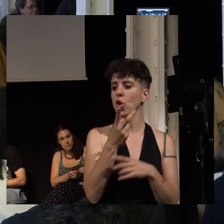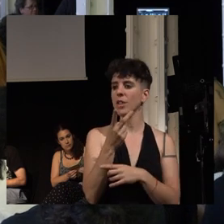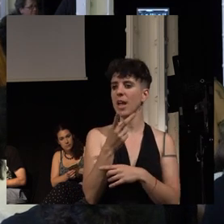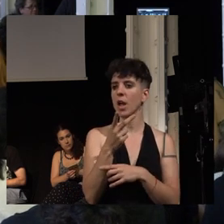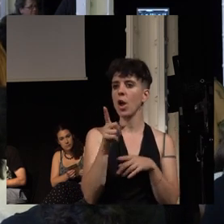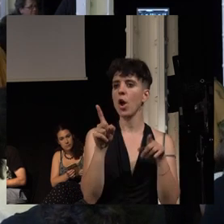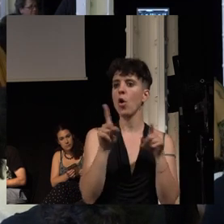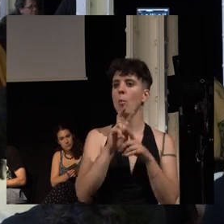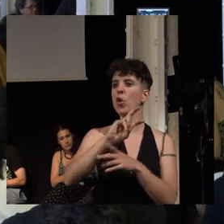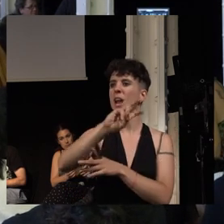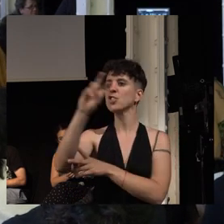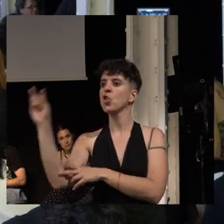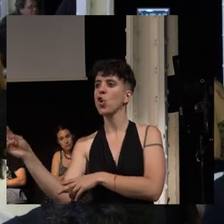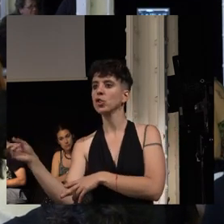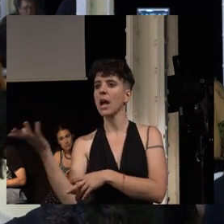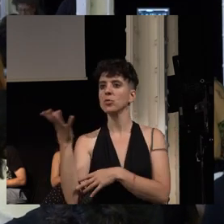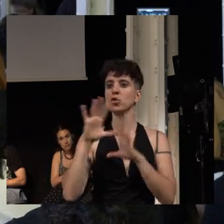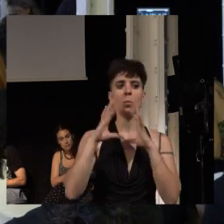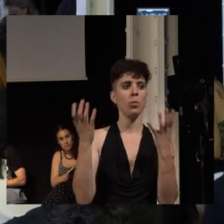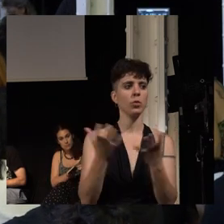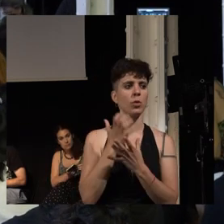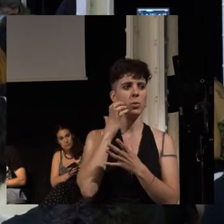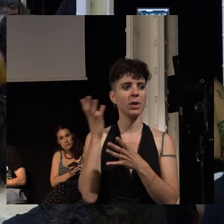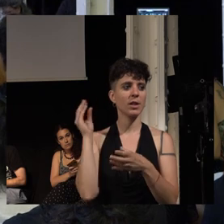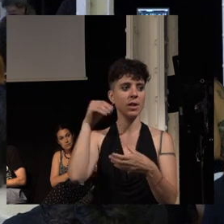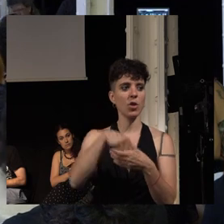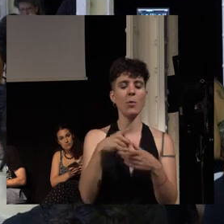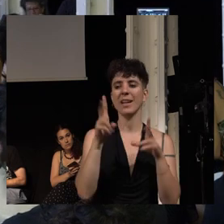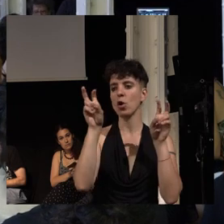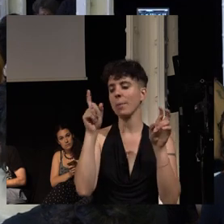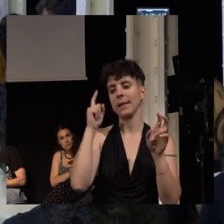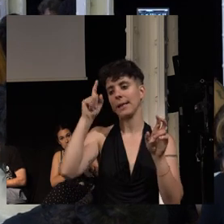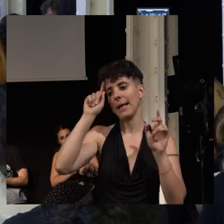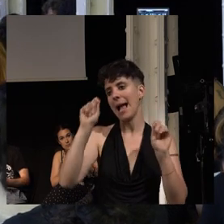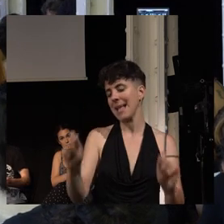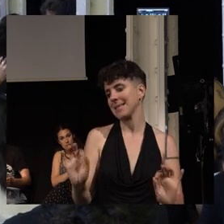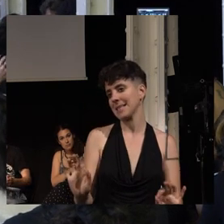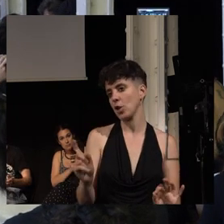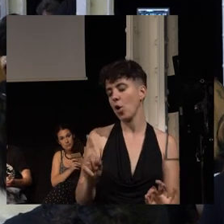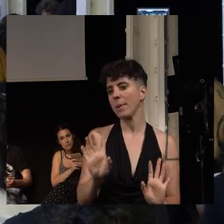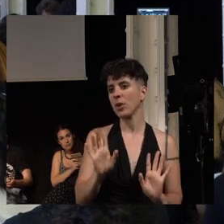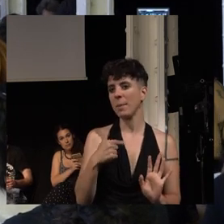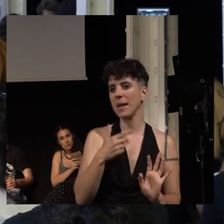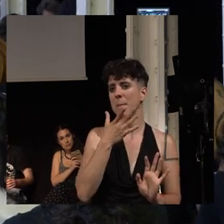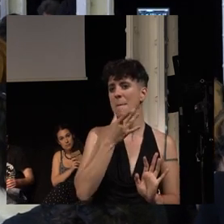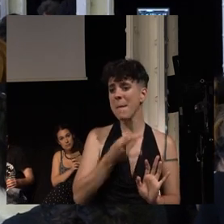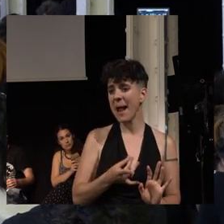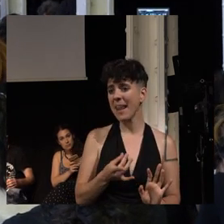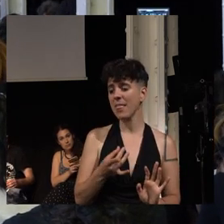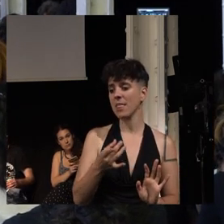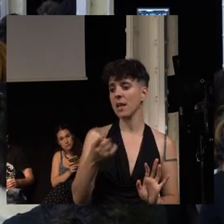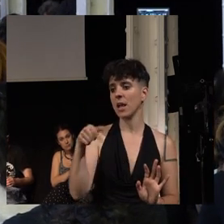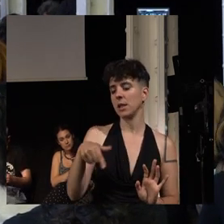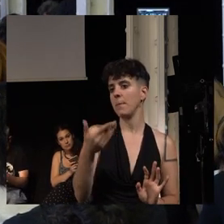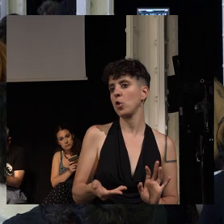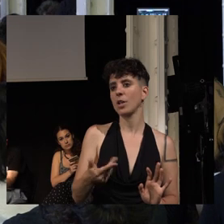las otras en nuestro mundo queer? No sé qué, no era así el nombre. Y a mí me parece que aquí hay algo importante, no me quiero